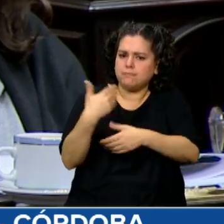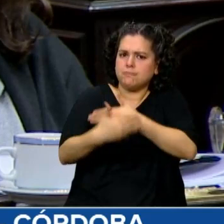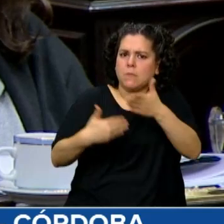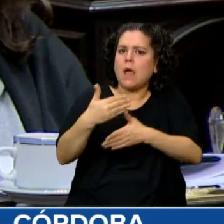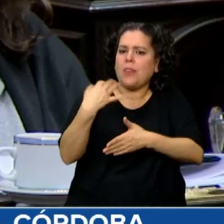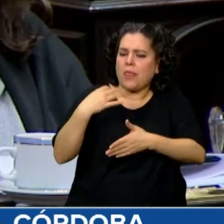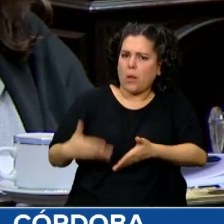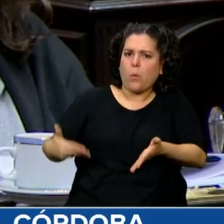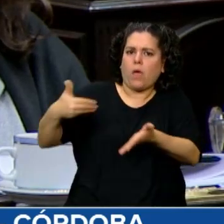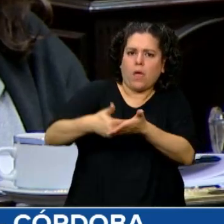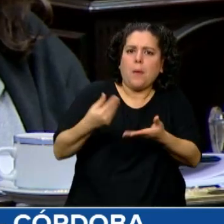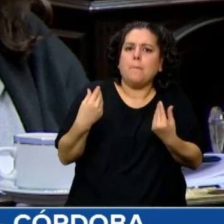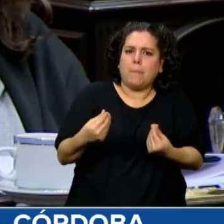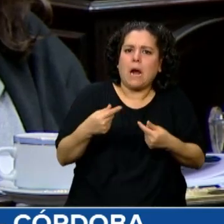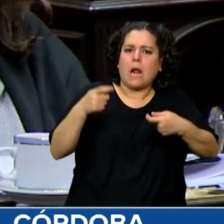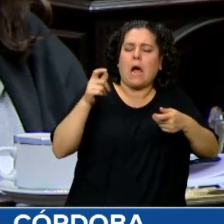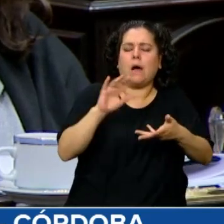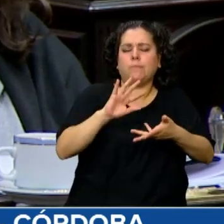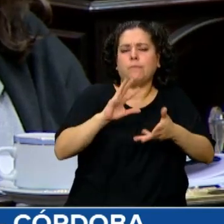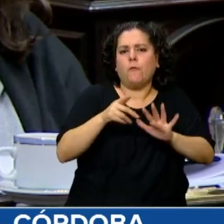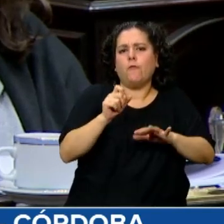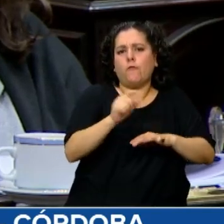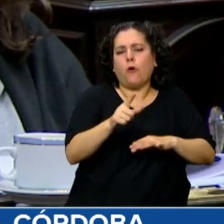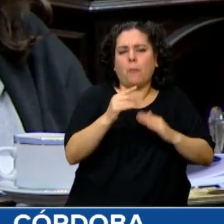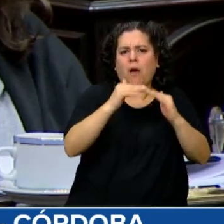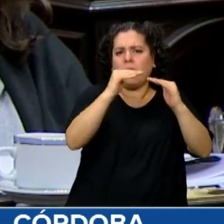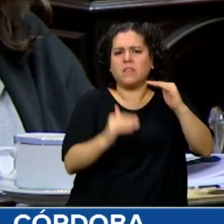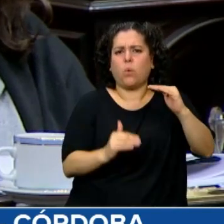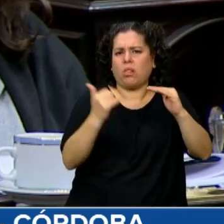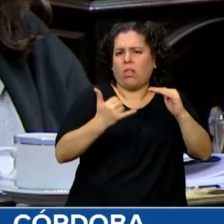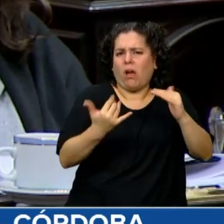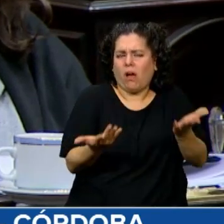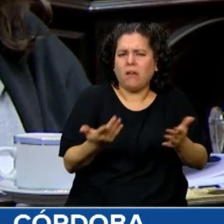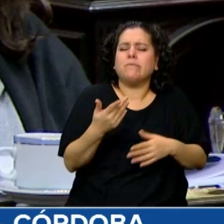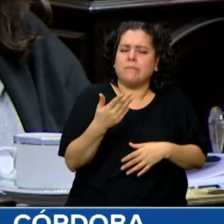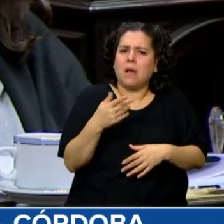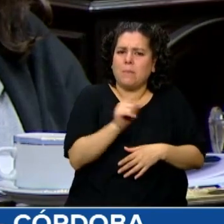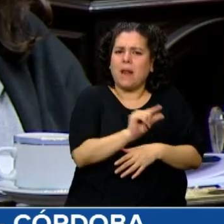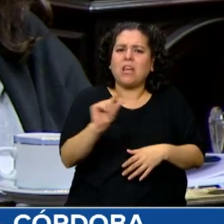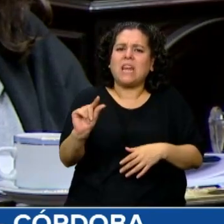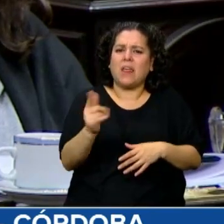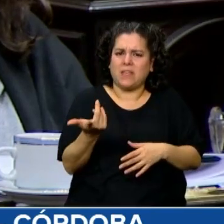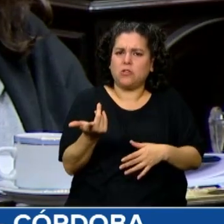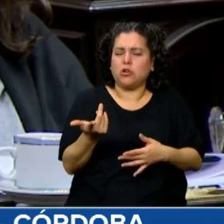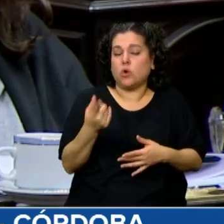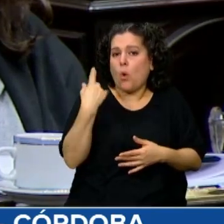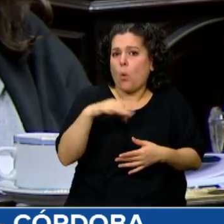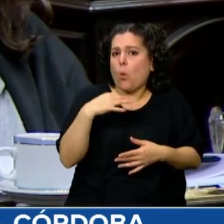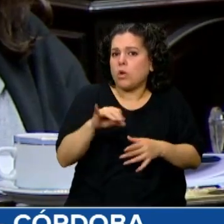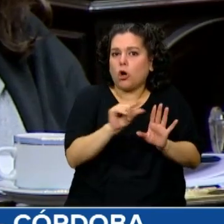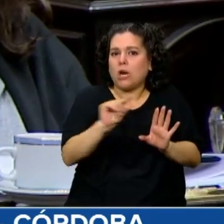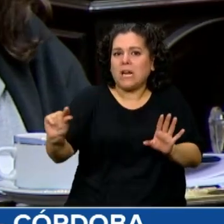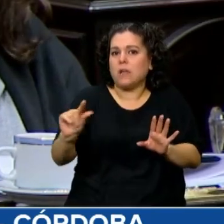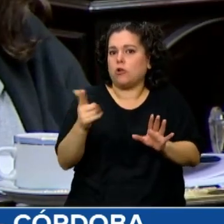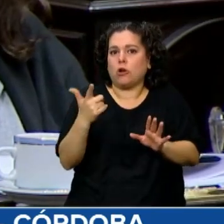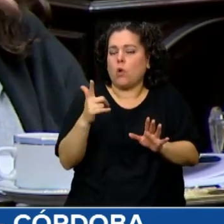hacer para reparar esta manifiesta inequidad de que hayan sido estos créditos prácticamente los únicos que quedaron